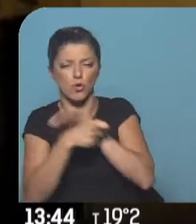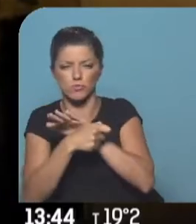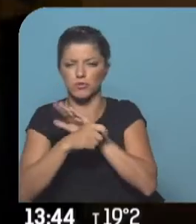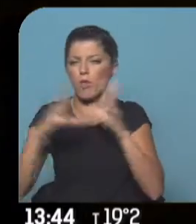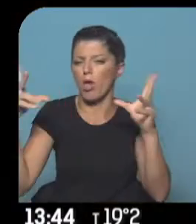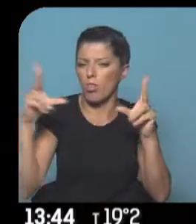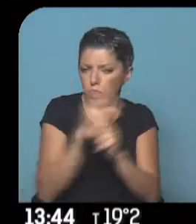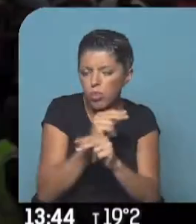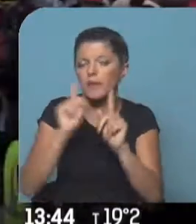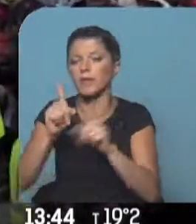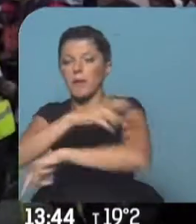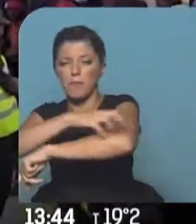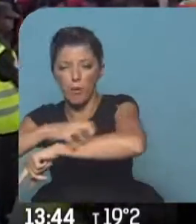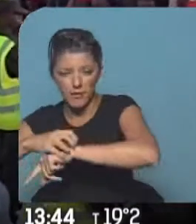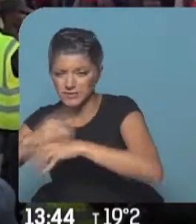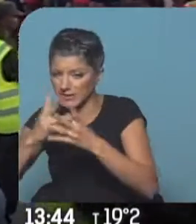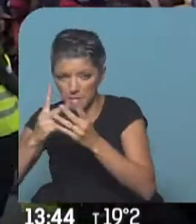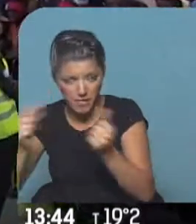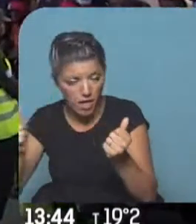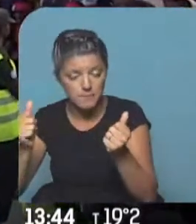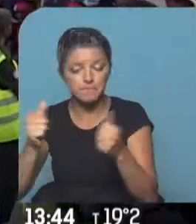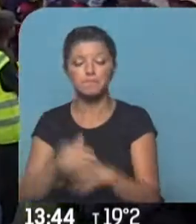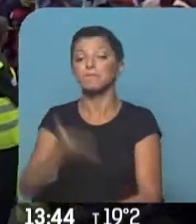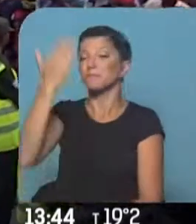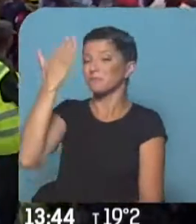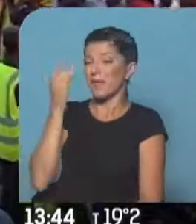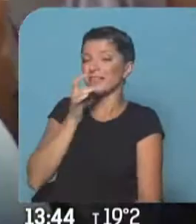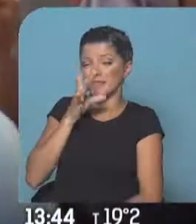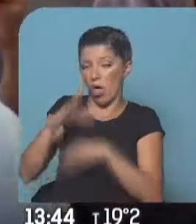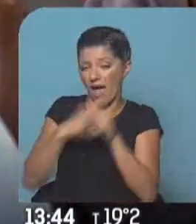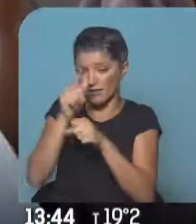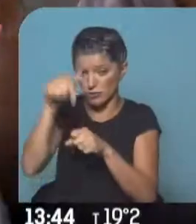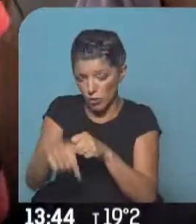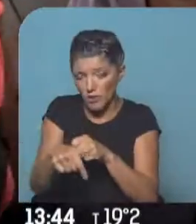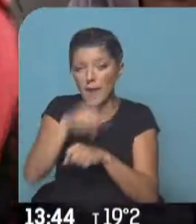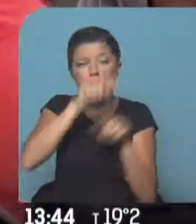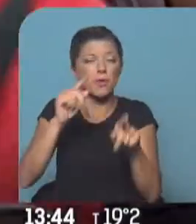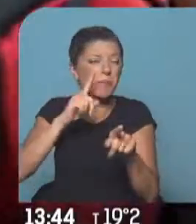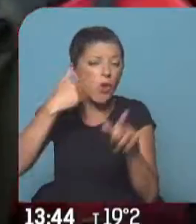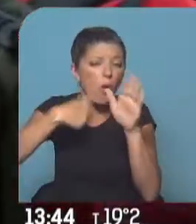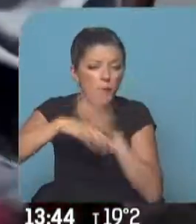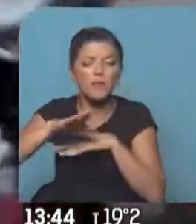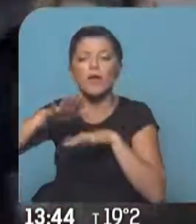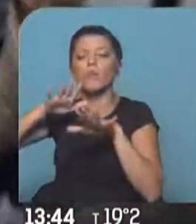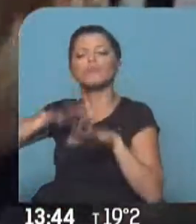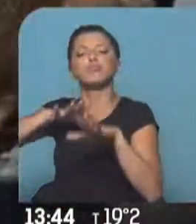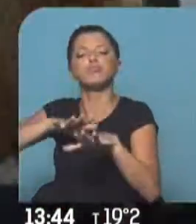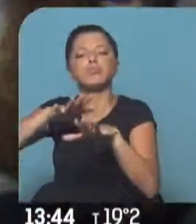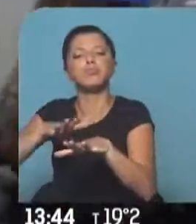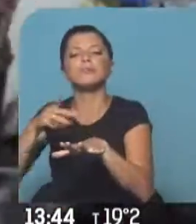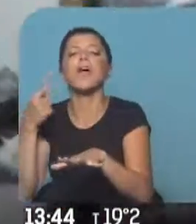pobreza endémicas. Desde el atentado, miles de somalíes salieron varias veces a las calles para rechazar la